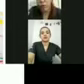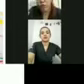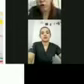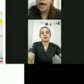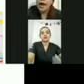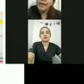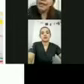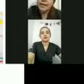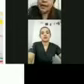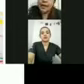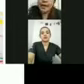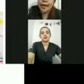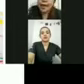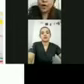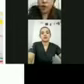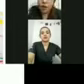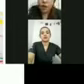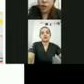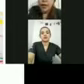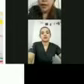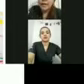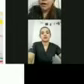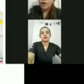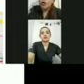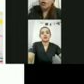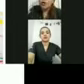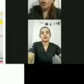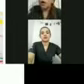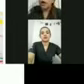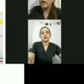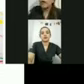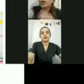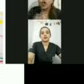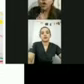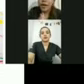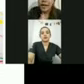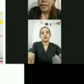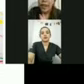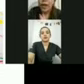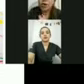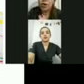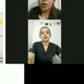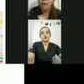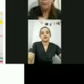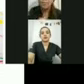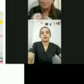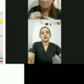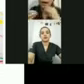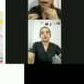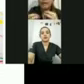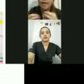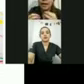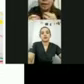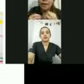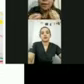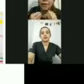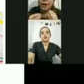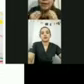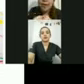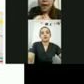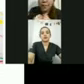de fenómenos. Es decir, que aquí los niños se van a encontrar con esos choques en los que van a tener